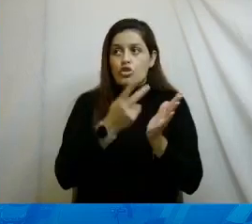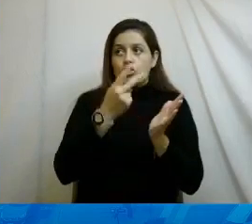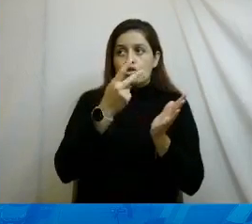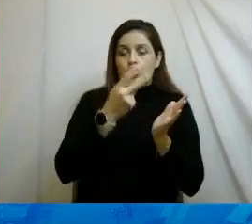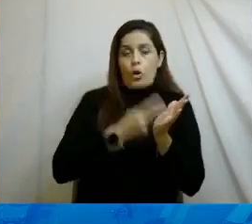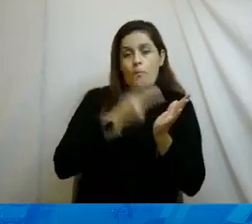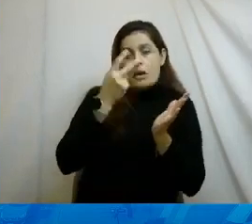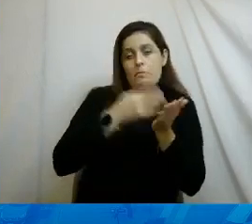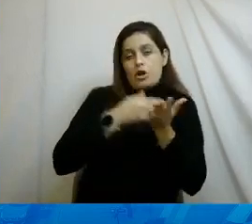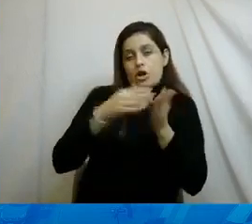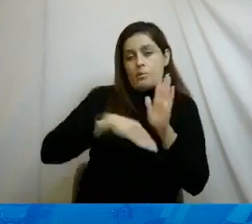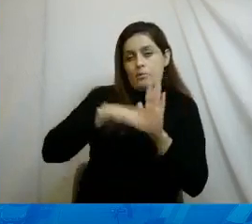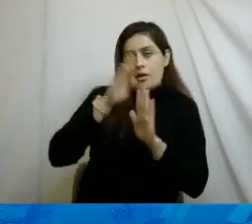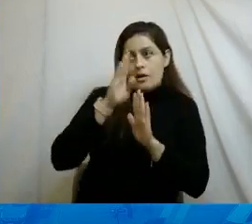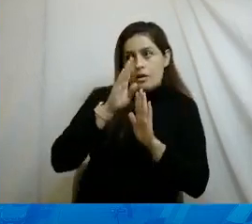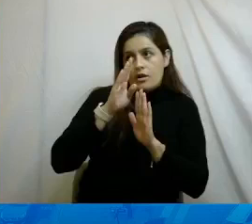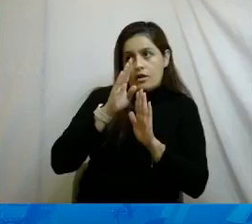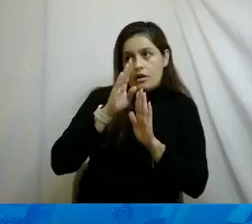fracción.